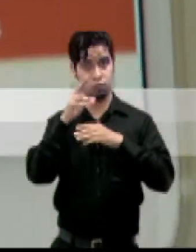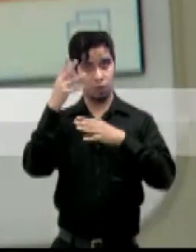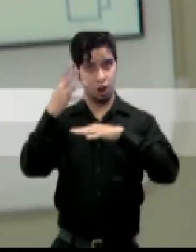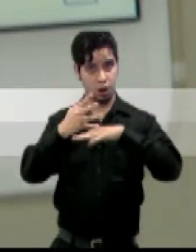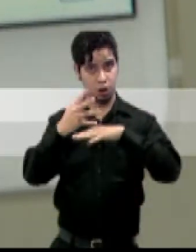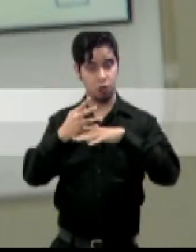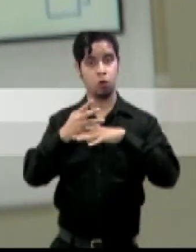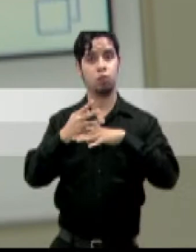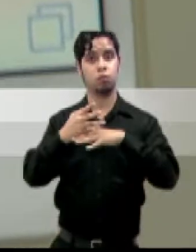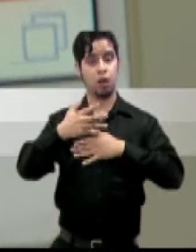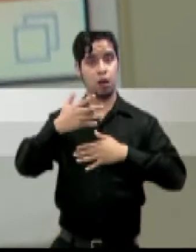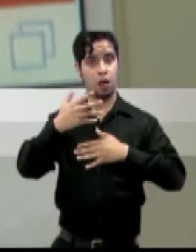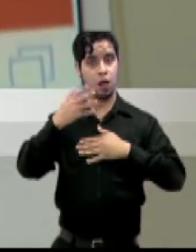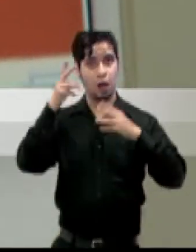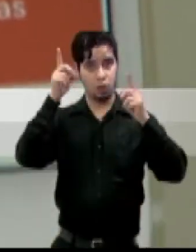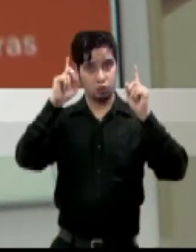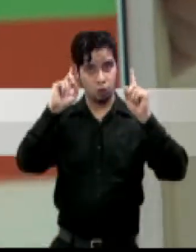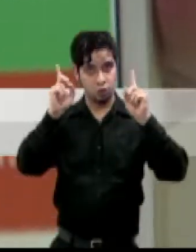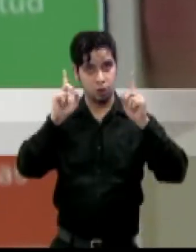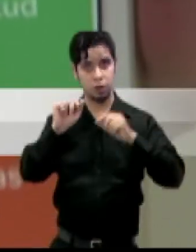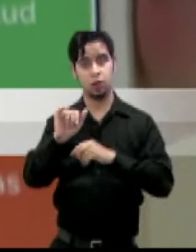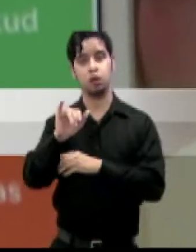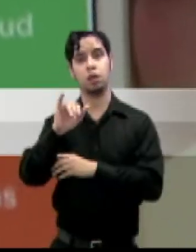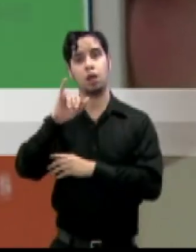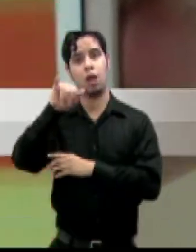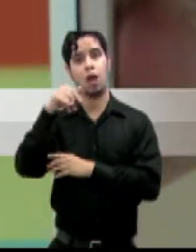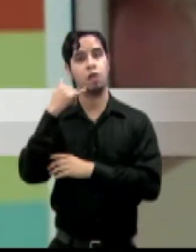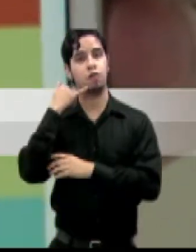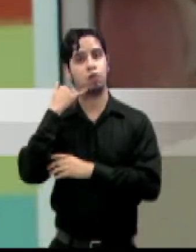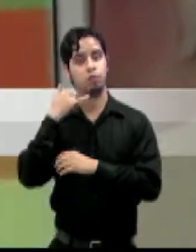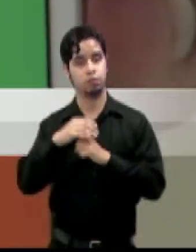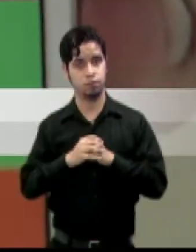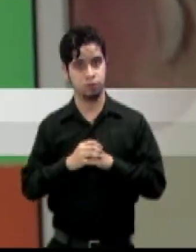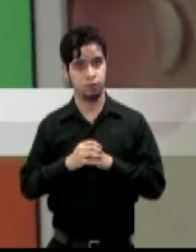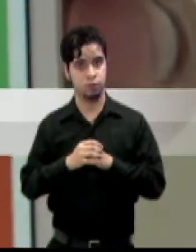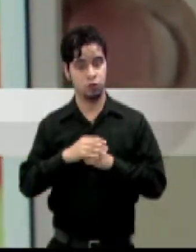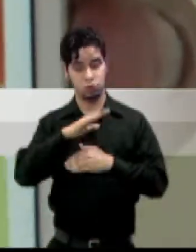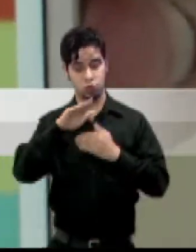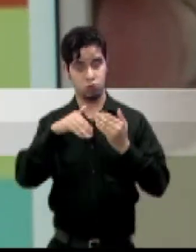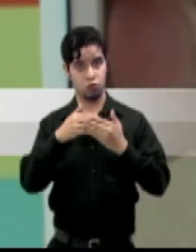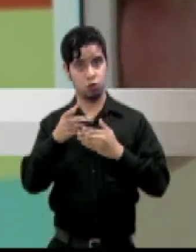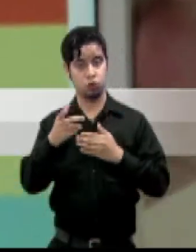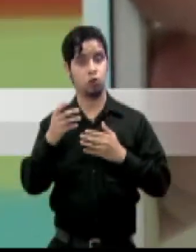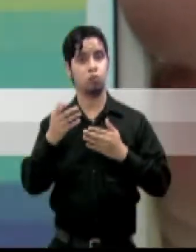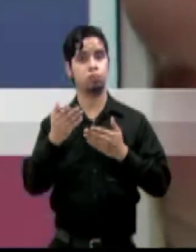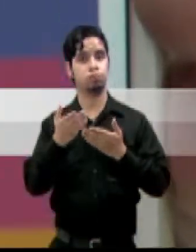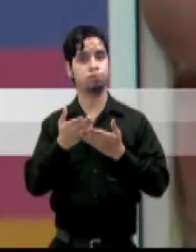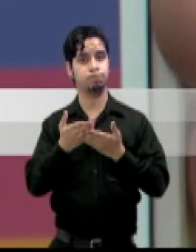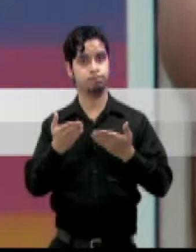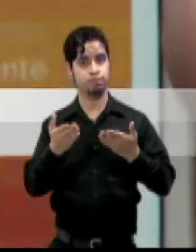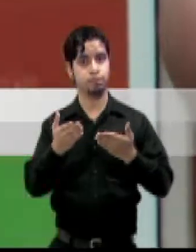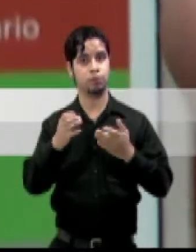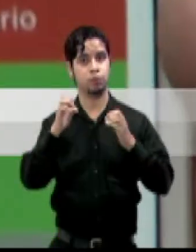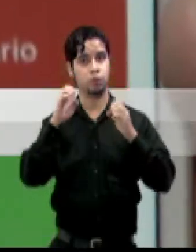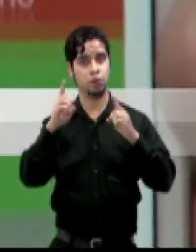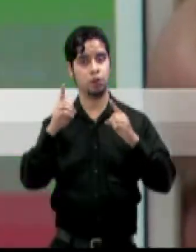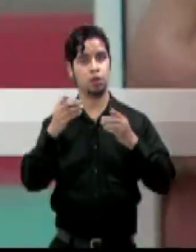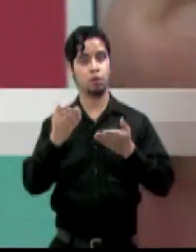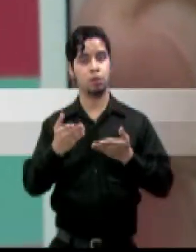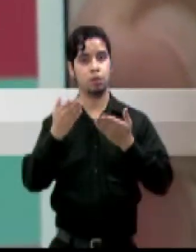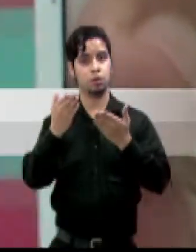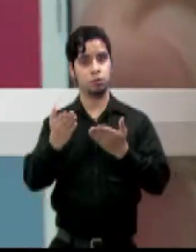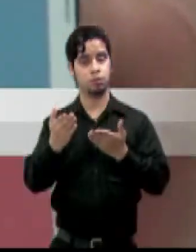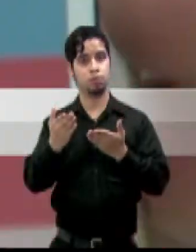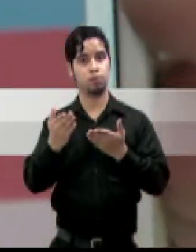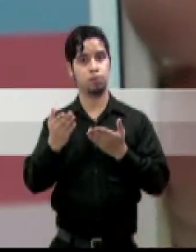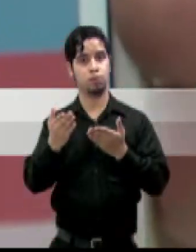son los derechos humanos, el alcance y la pertinencia para nosotros, y es una herramienta educativa que te permite accesibilidad inmediata